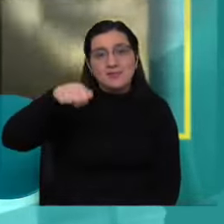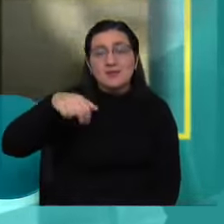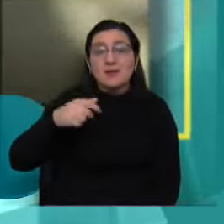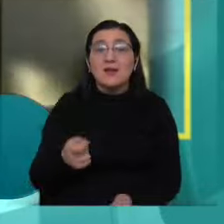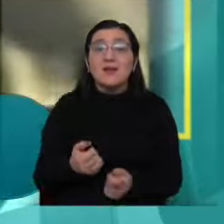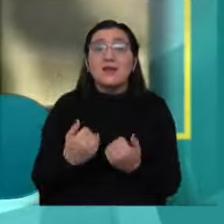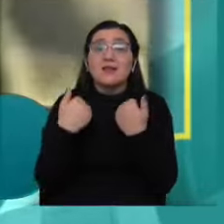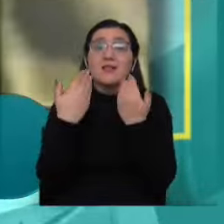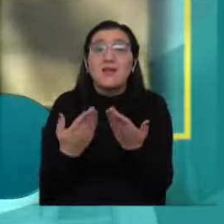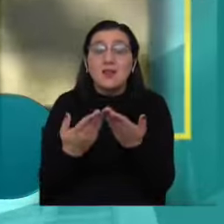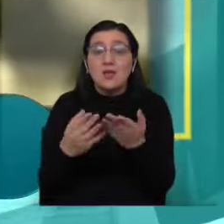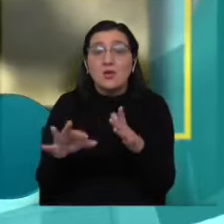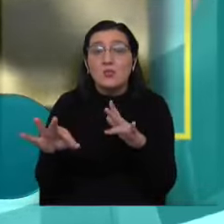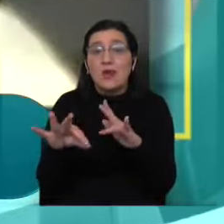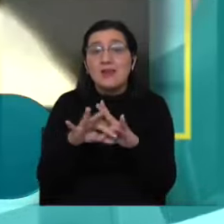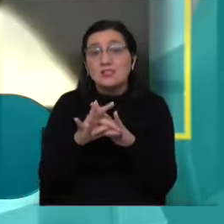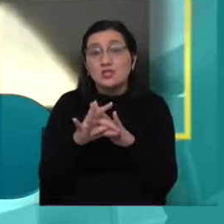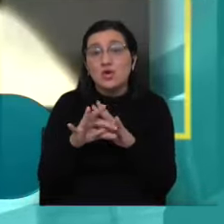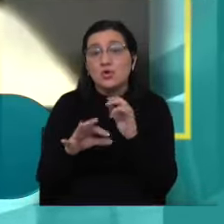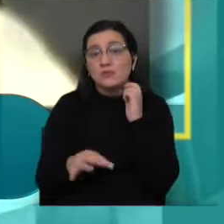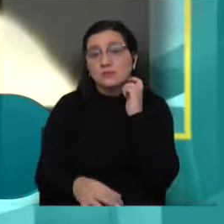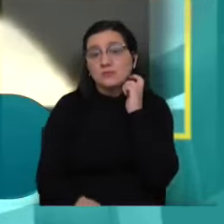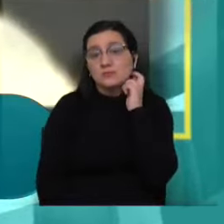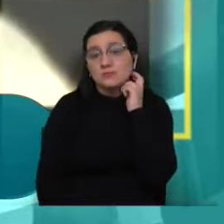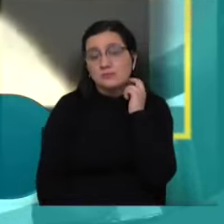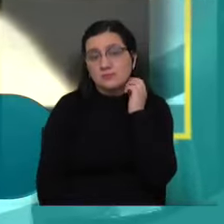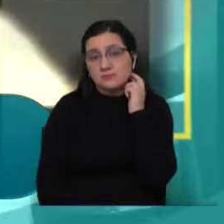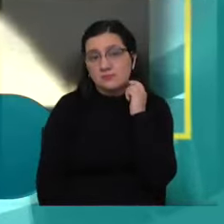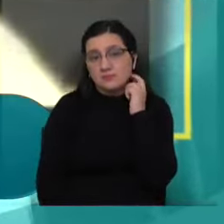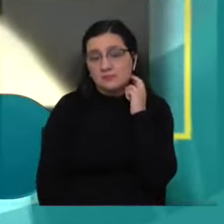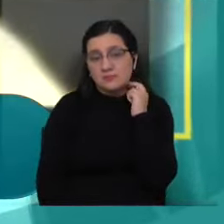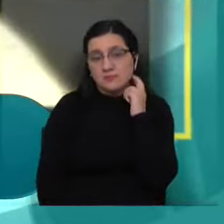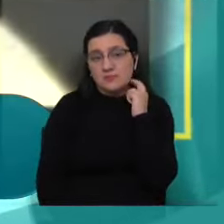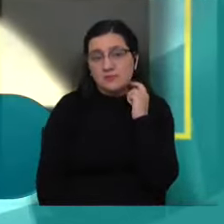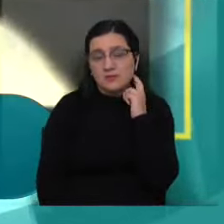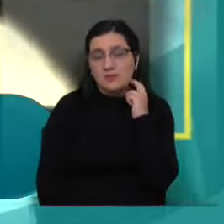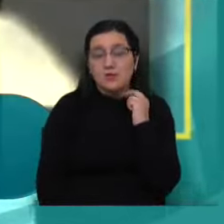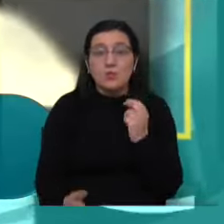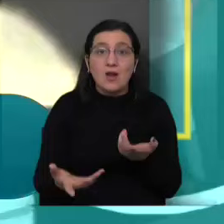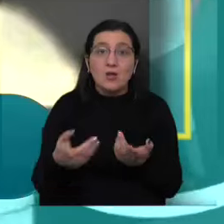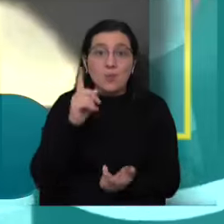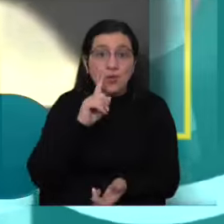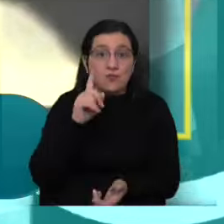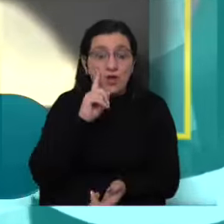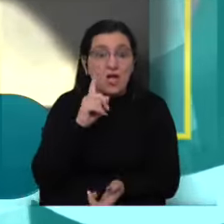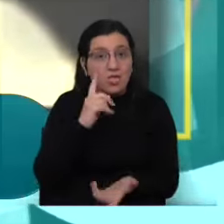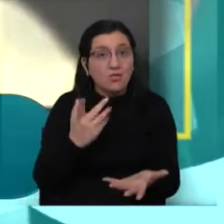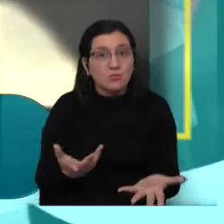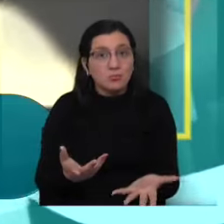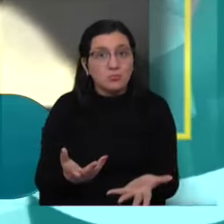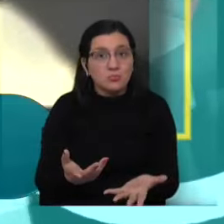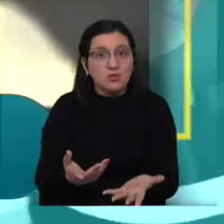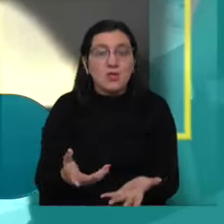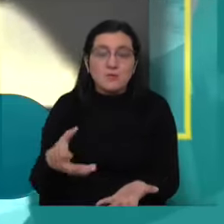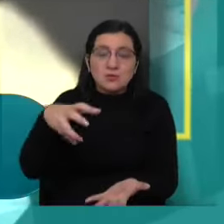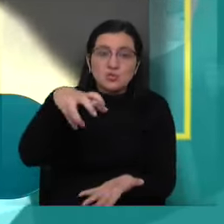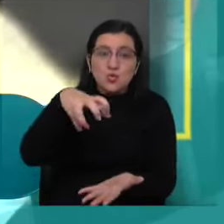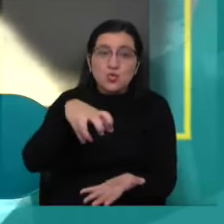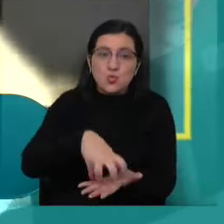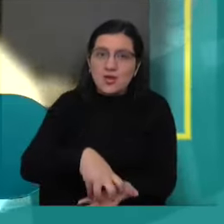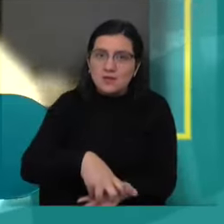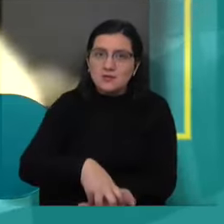no como que se casa con América Entonces es una cosa como muy provocada no muy buscada de que sea hasa Juana de América pero es un lugar que se